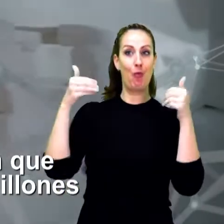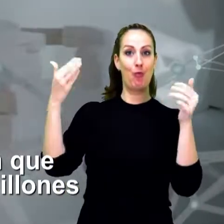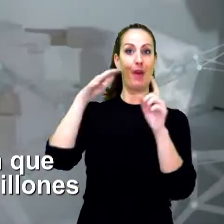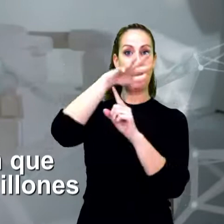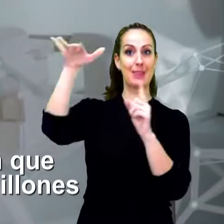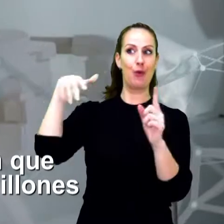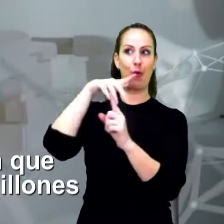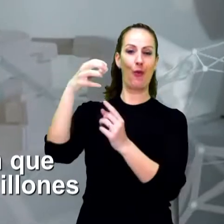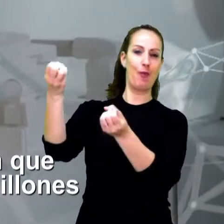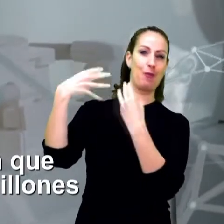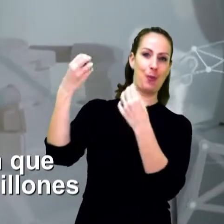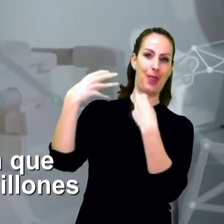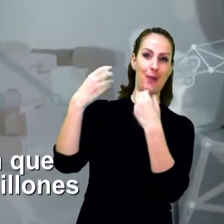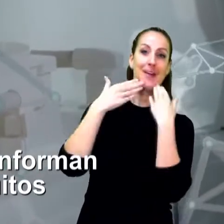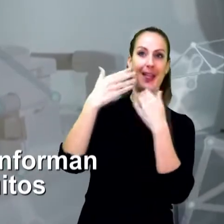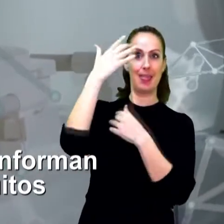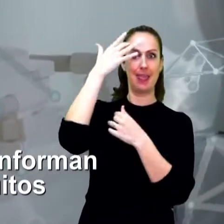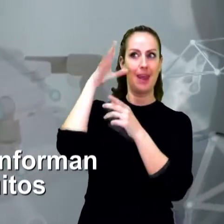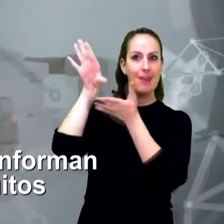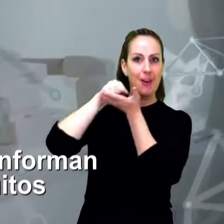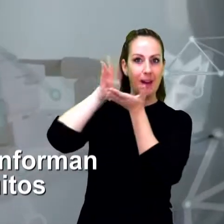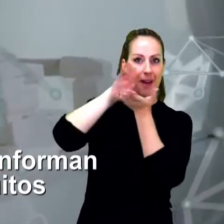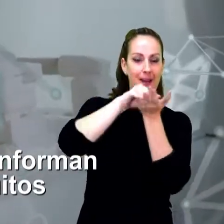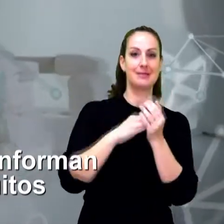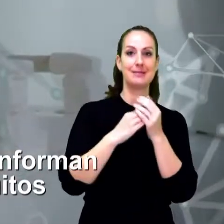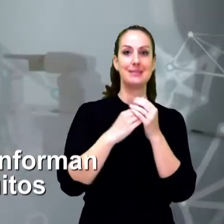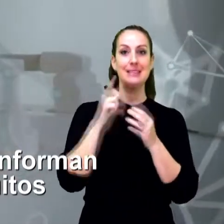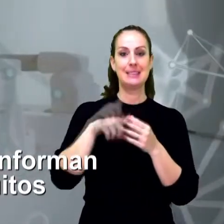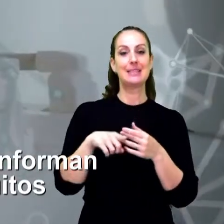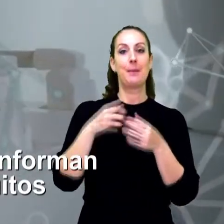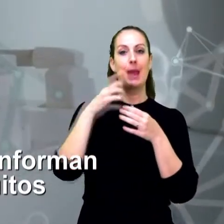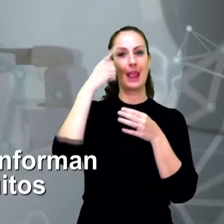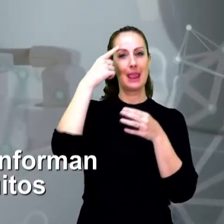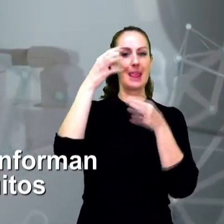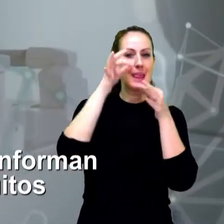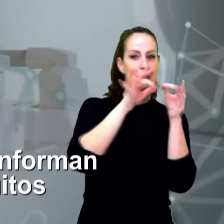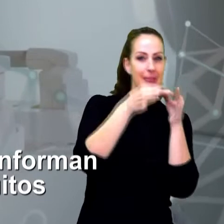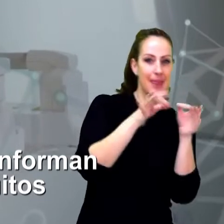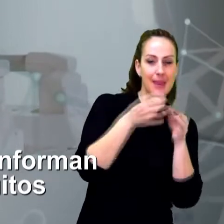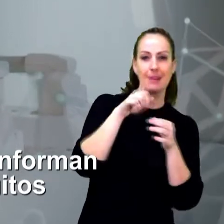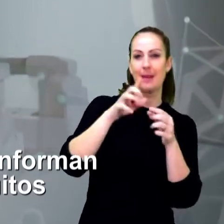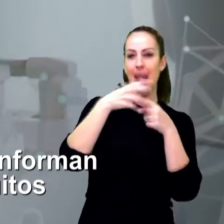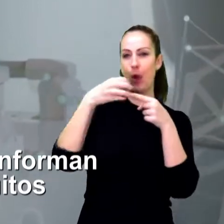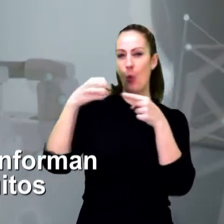entorno. Miles de millones de neuronas y de conexiones nerviosas